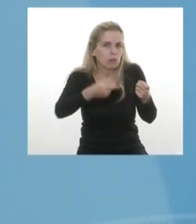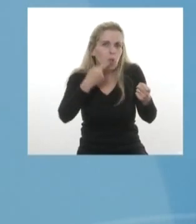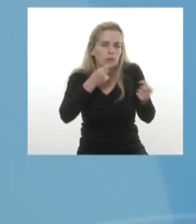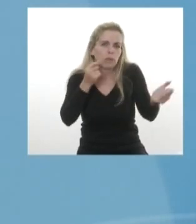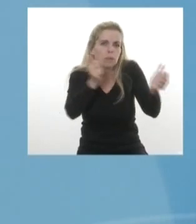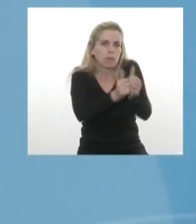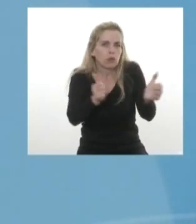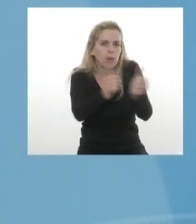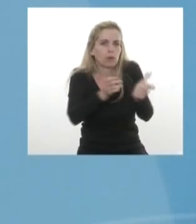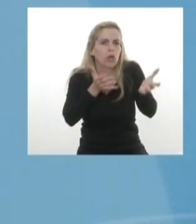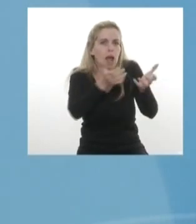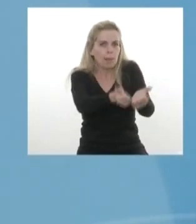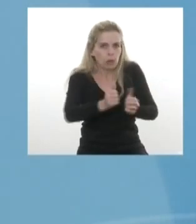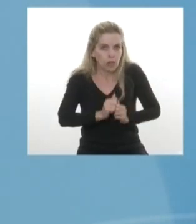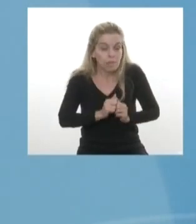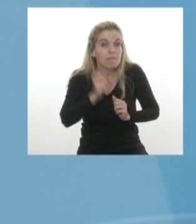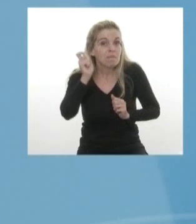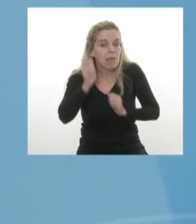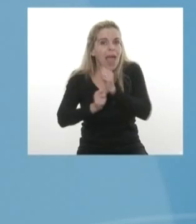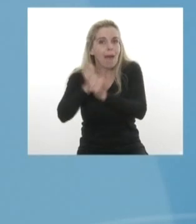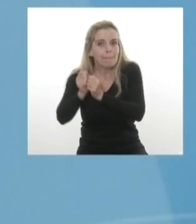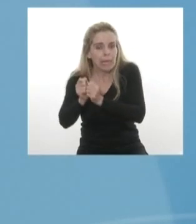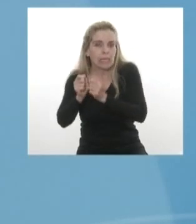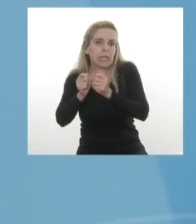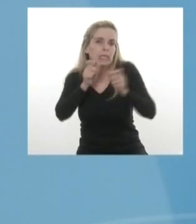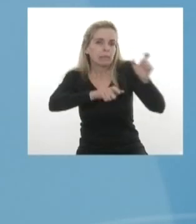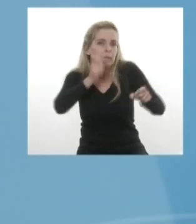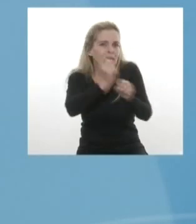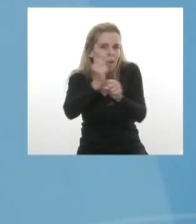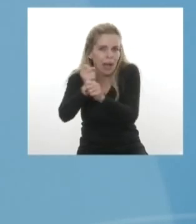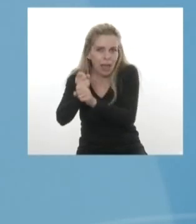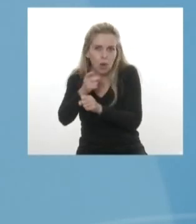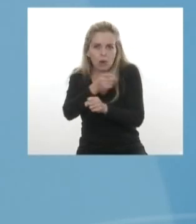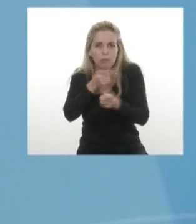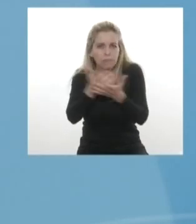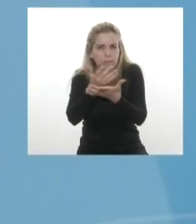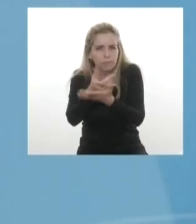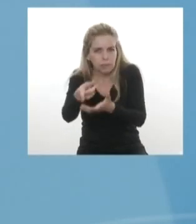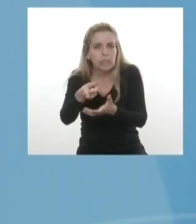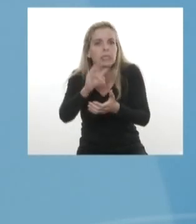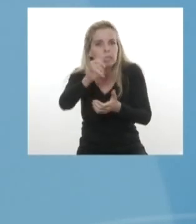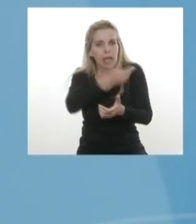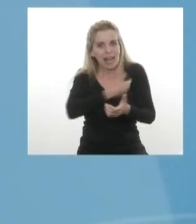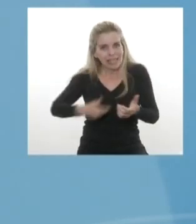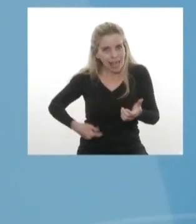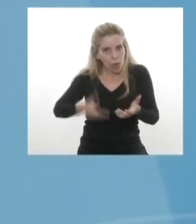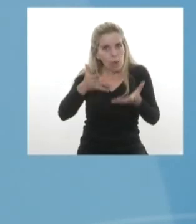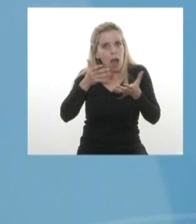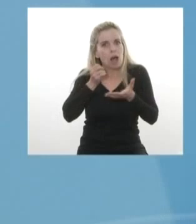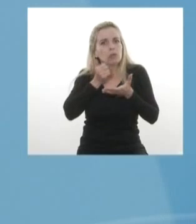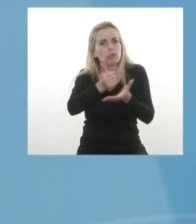hecho. A las empresas y trabajadores afectados los acompañaremos con el programa